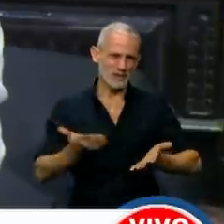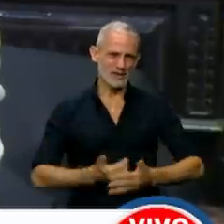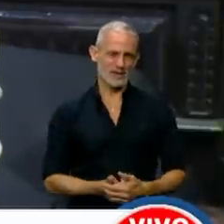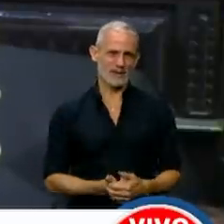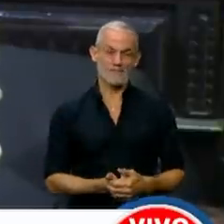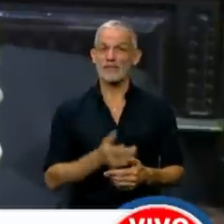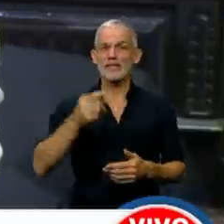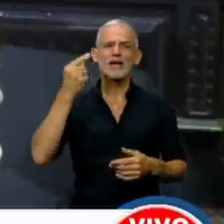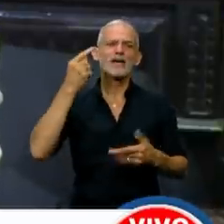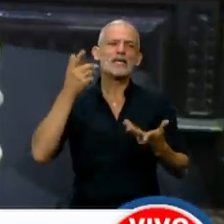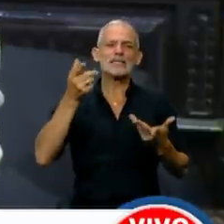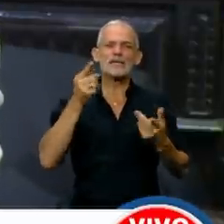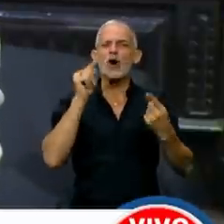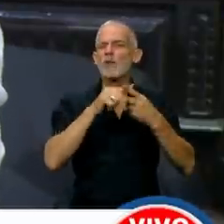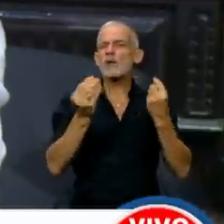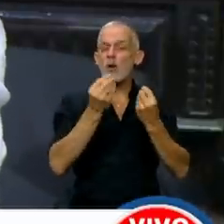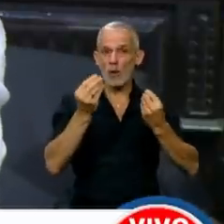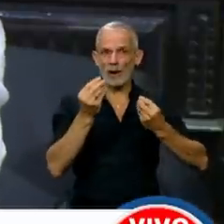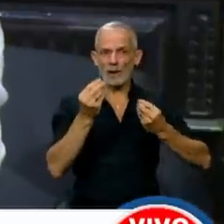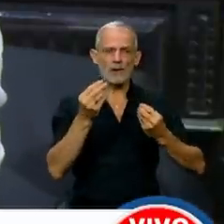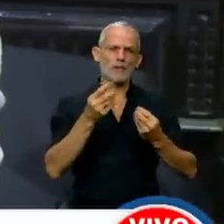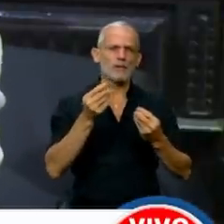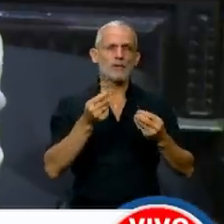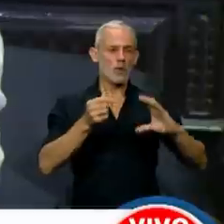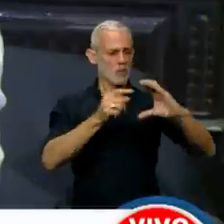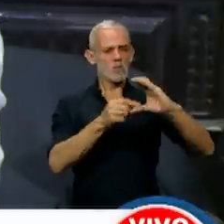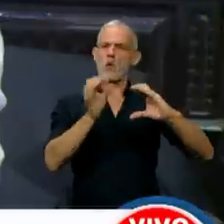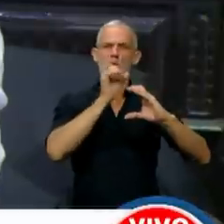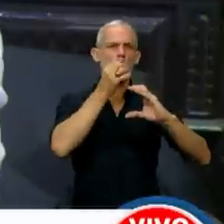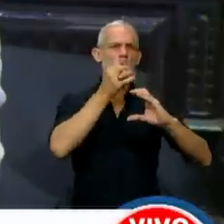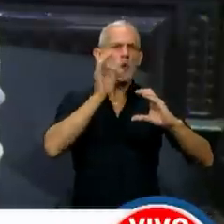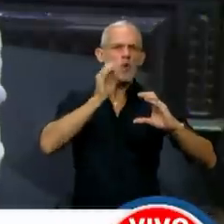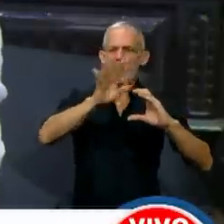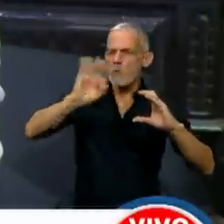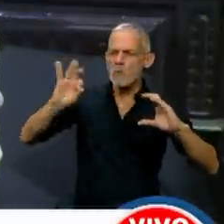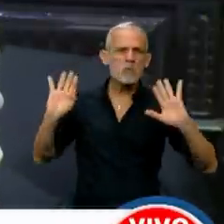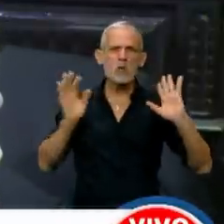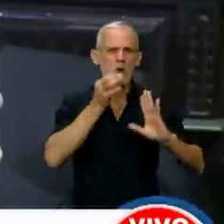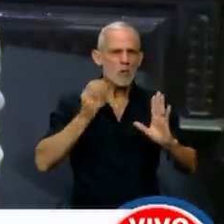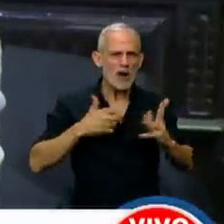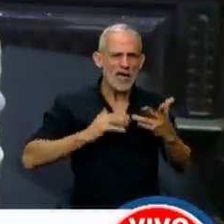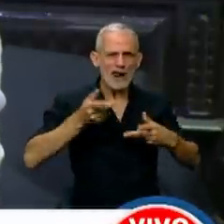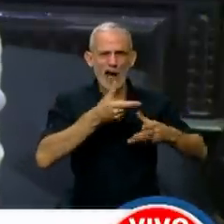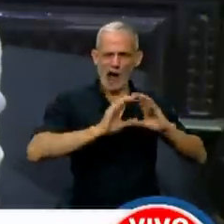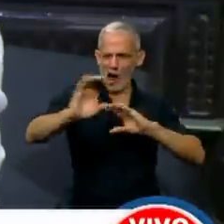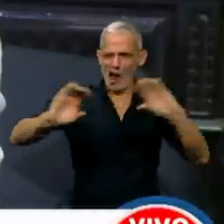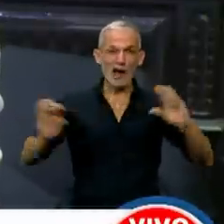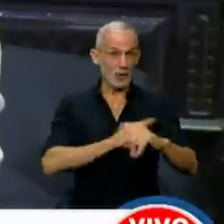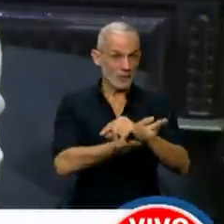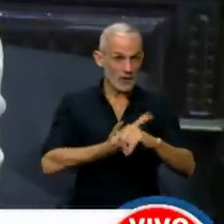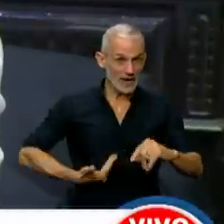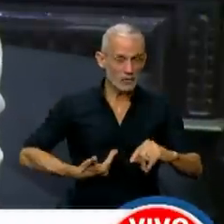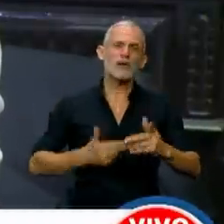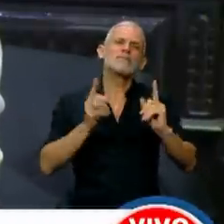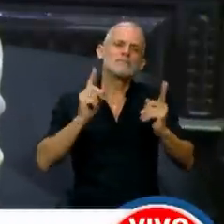esa intención de ir hacia la discrecionalidad hace que el poder ejecutivo intente seguir